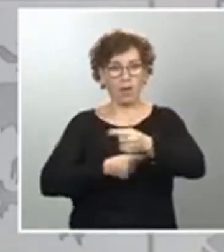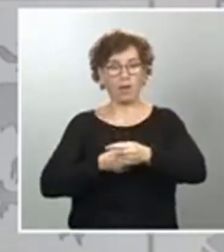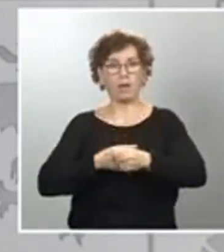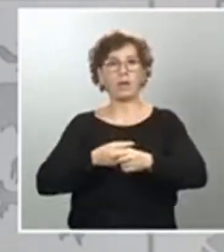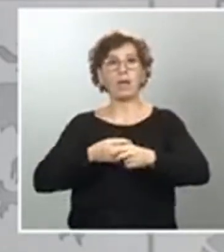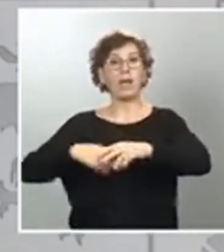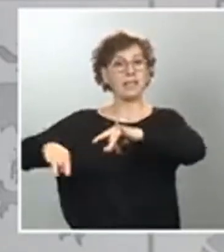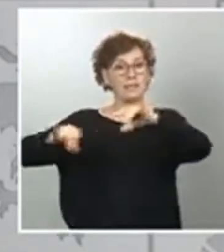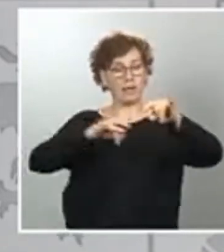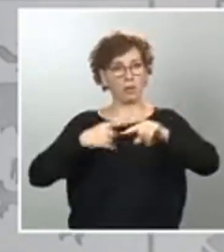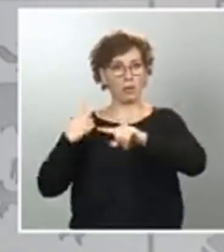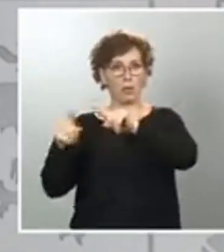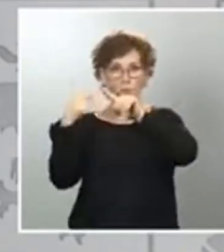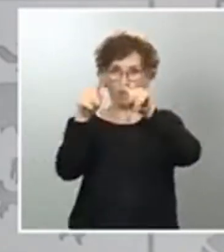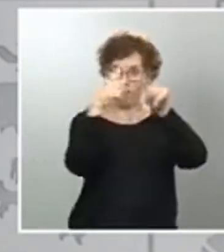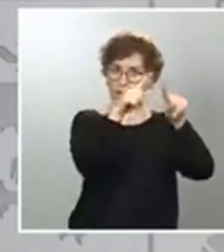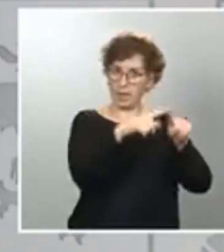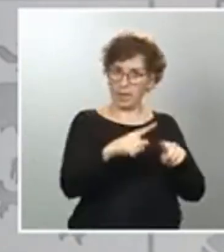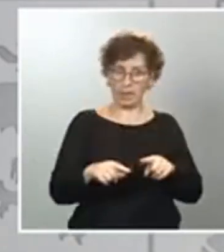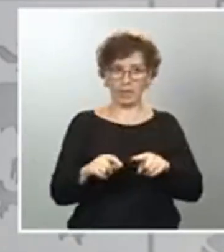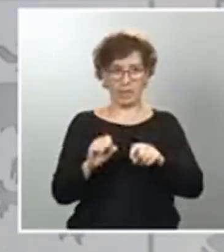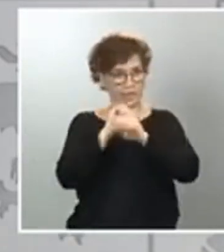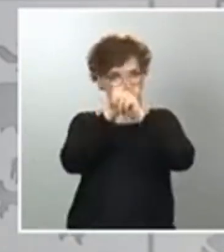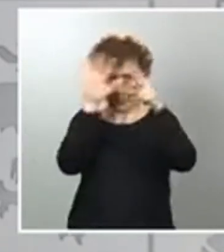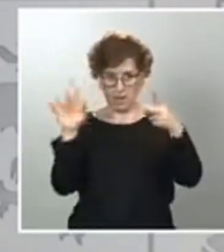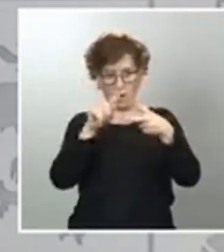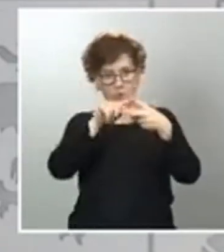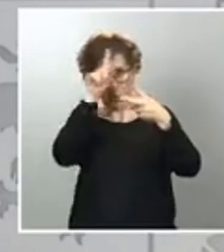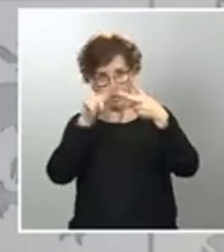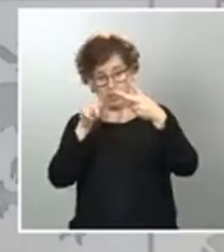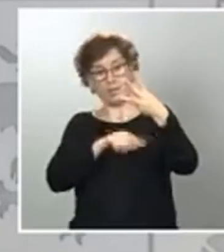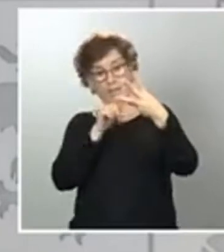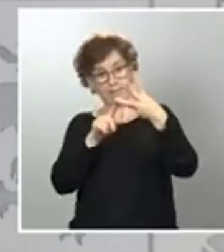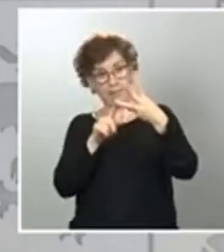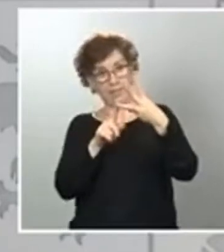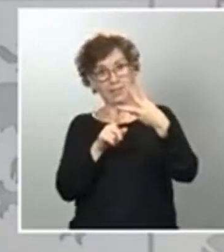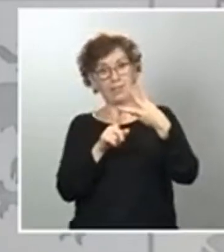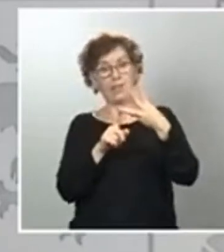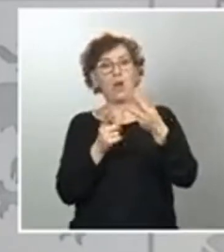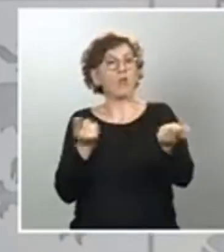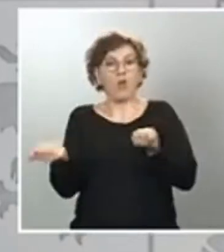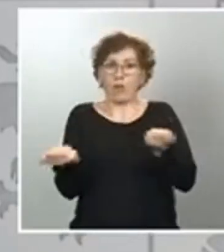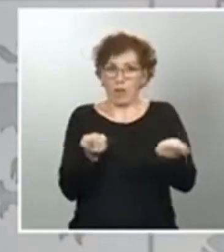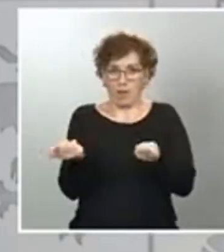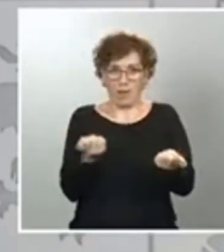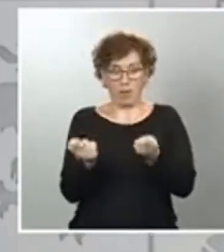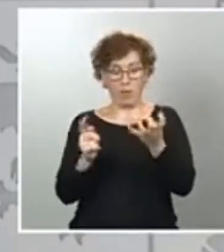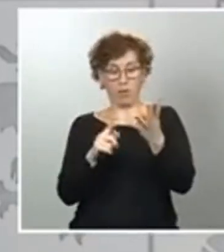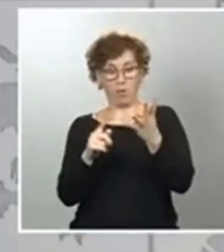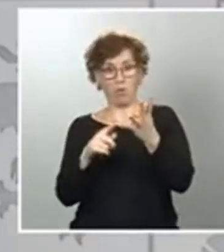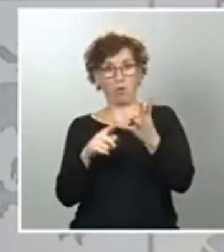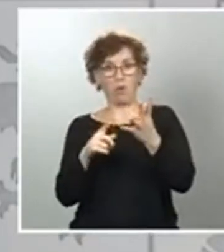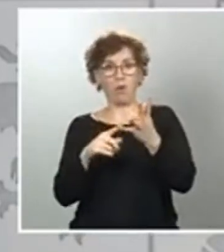porque es distinta la evolución de la epidemia en cada uno de los territorios. La tercera es la coordinación y la cuarta es la adaptabilidad. Por